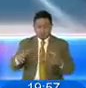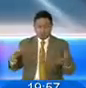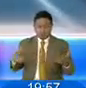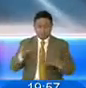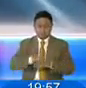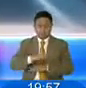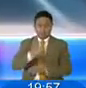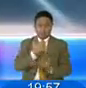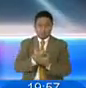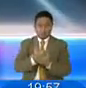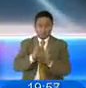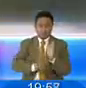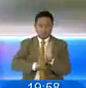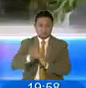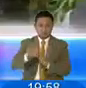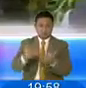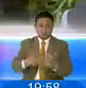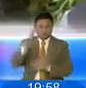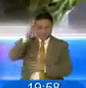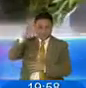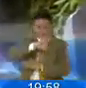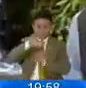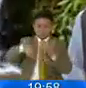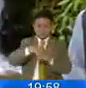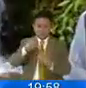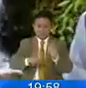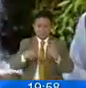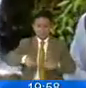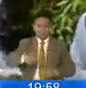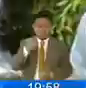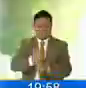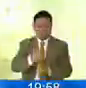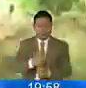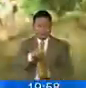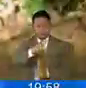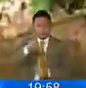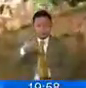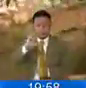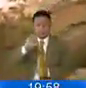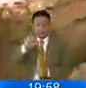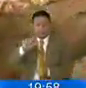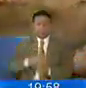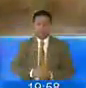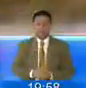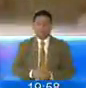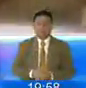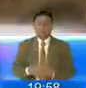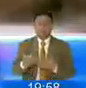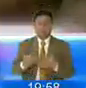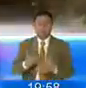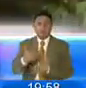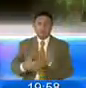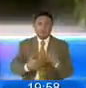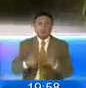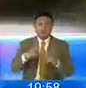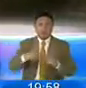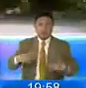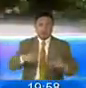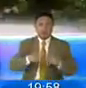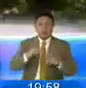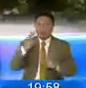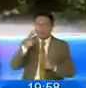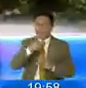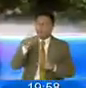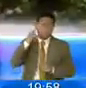habrá economía. Ese es el sueño de todo y cada uno de los que trabajamos aquí. A cada paso que se da, la naturaleza nos envuelve aún más.